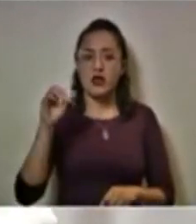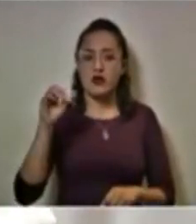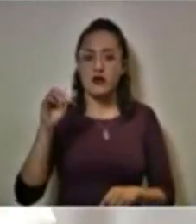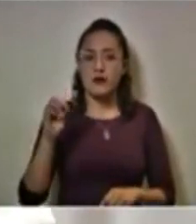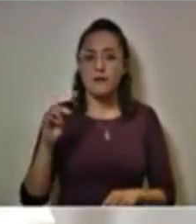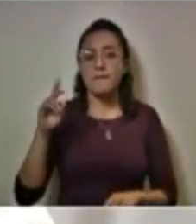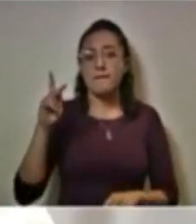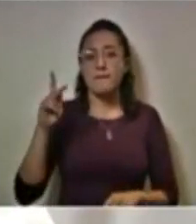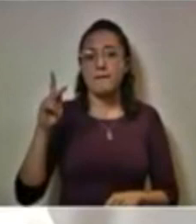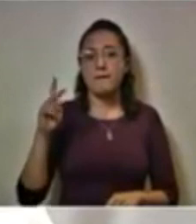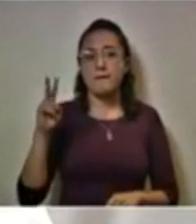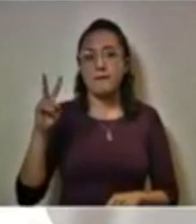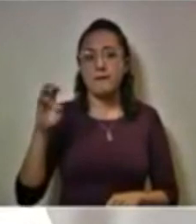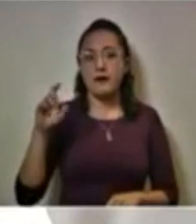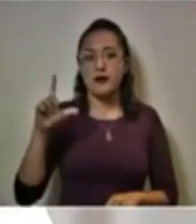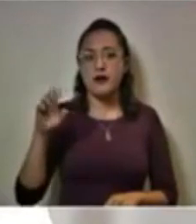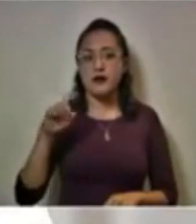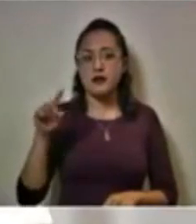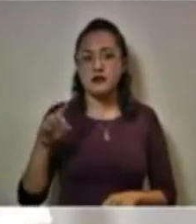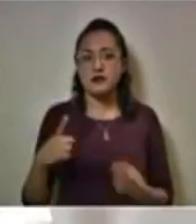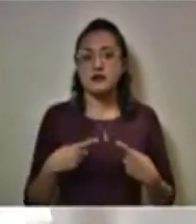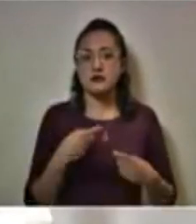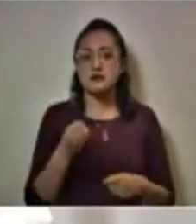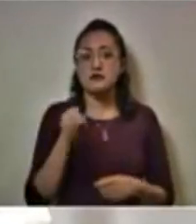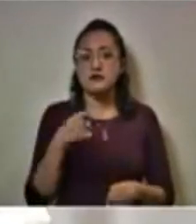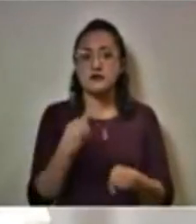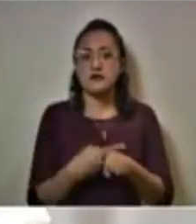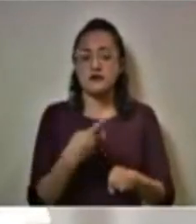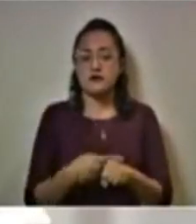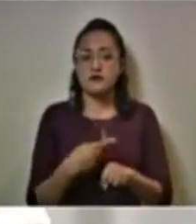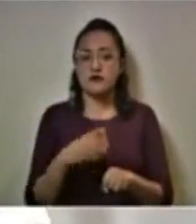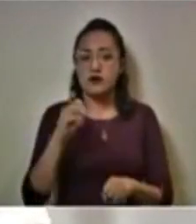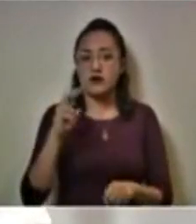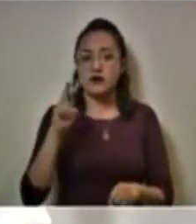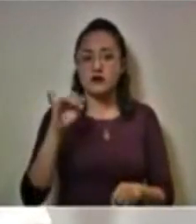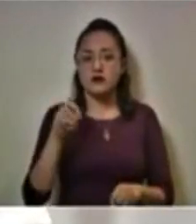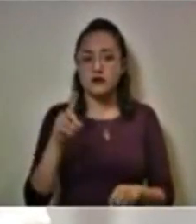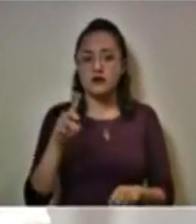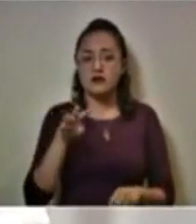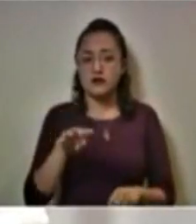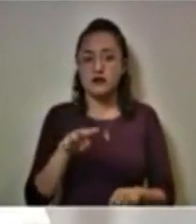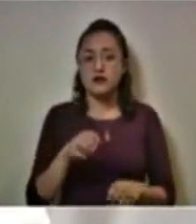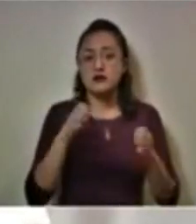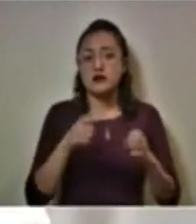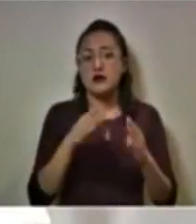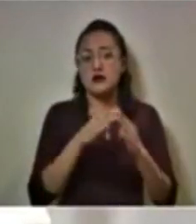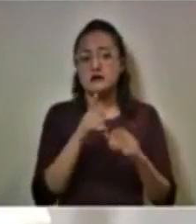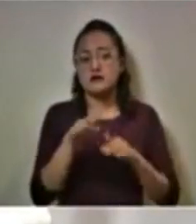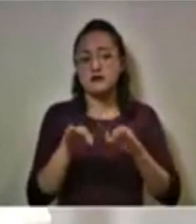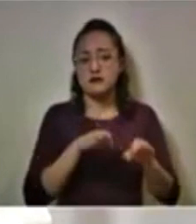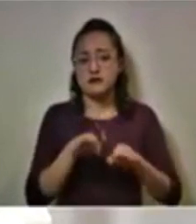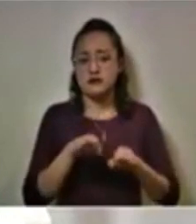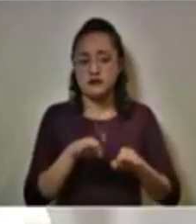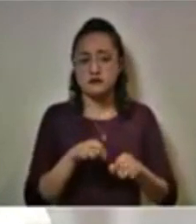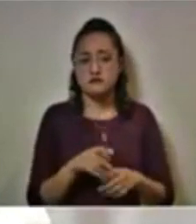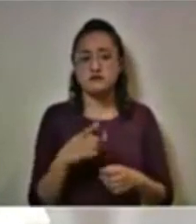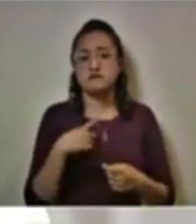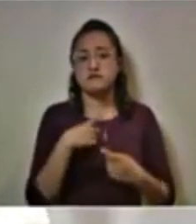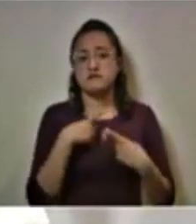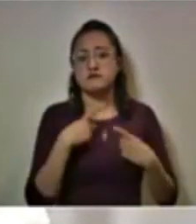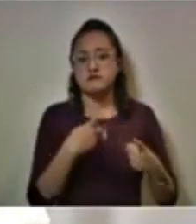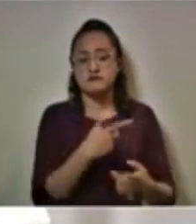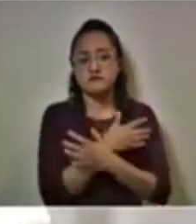dio positivo con bis está muy bien en su casa trabajando le mandamos un